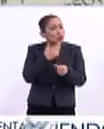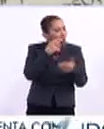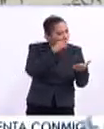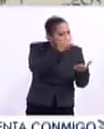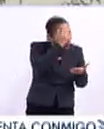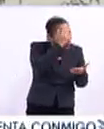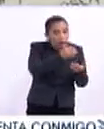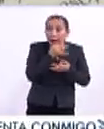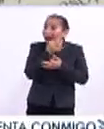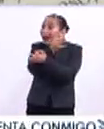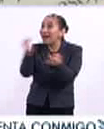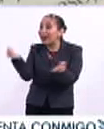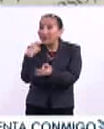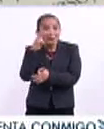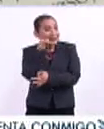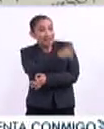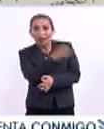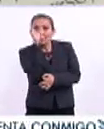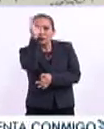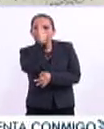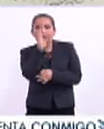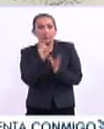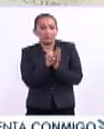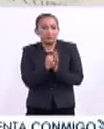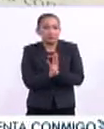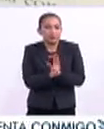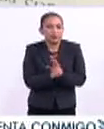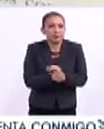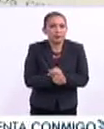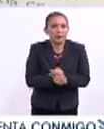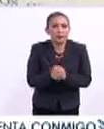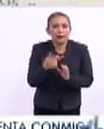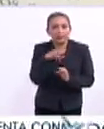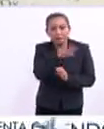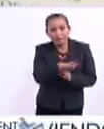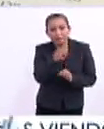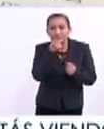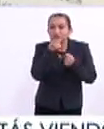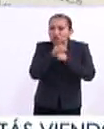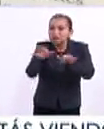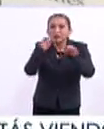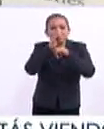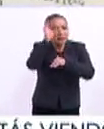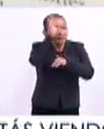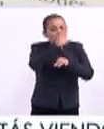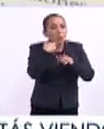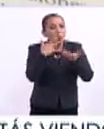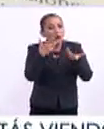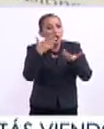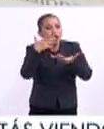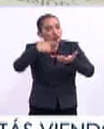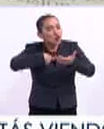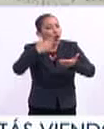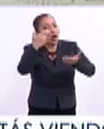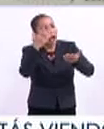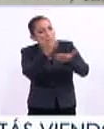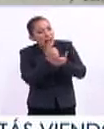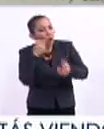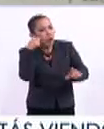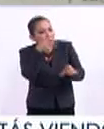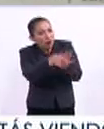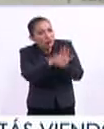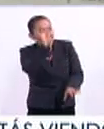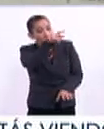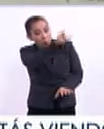con respecto al quehacer científico, en el sentido de que se tiende a una divulgación que solo habla de logros o solo habla, ¿no?, del